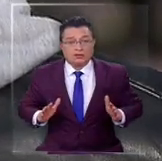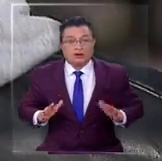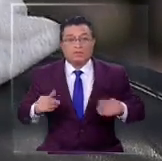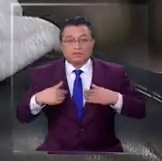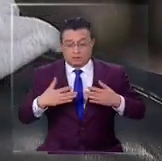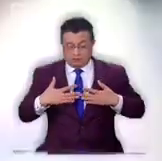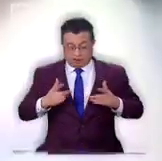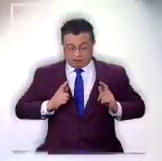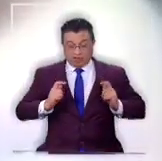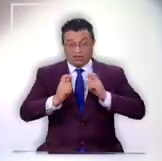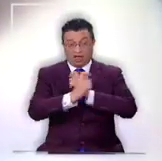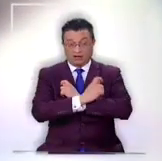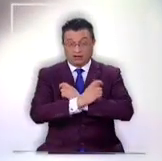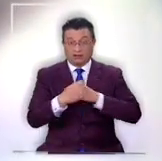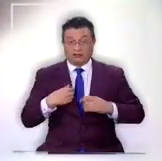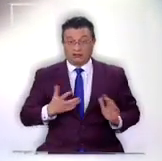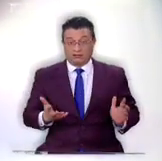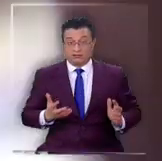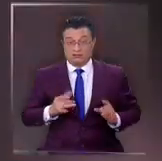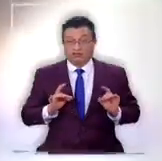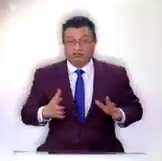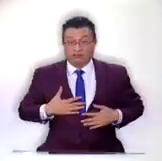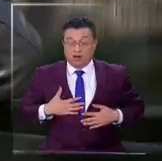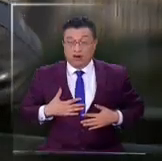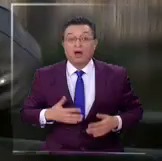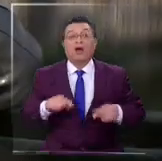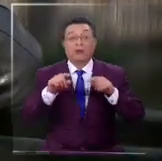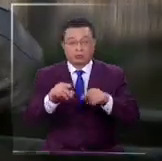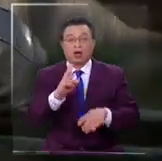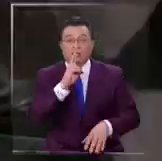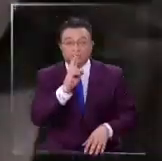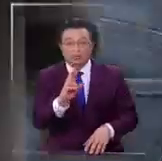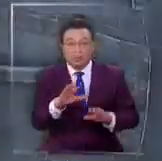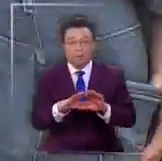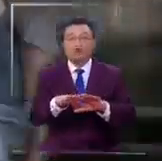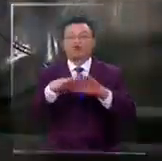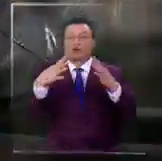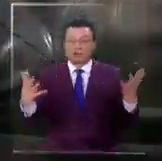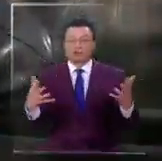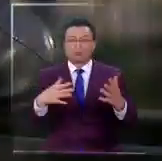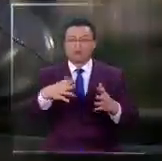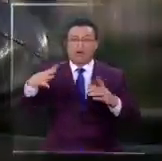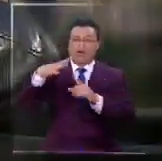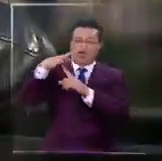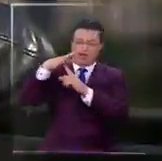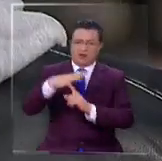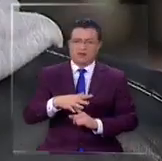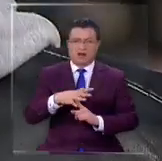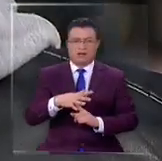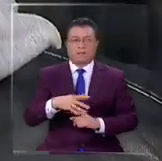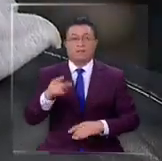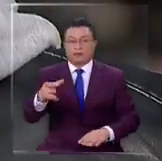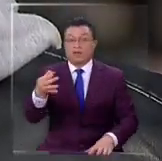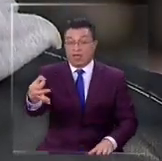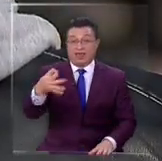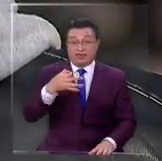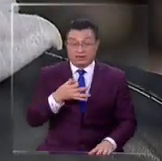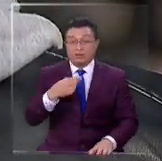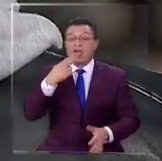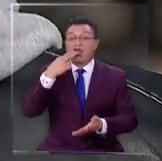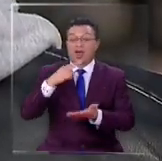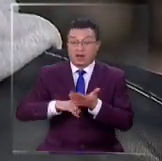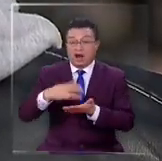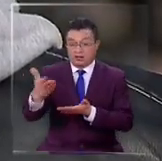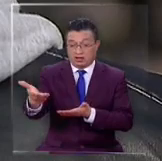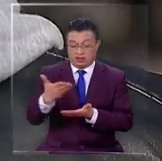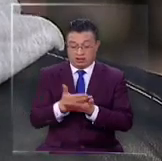el ser transgénero. Por lo mismo apeló y la respuesta fue más sorpresiva y para él más discriminadora. Me ofrecieron como una carta